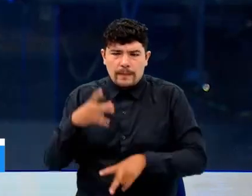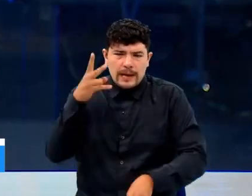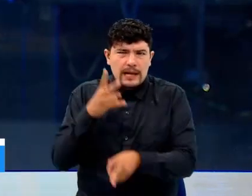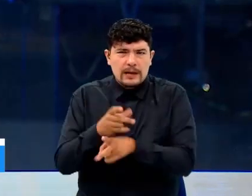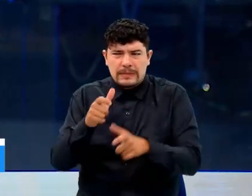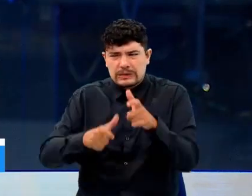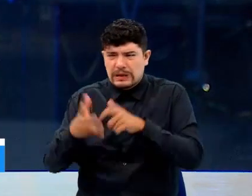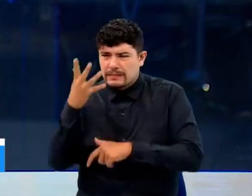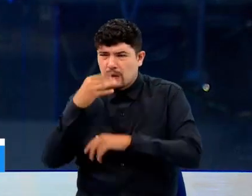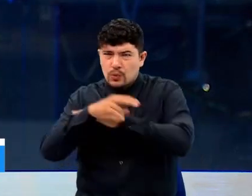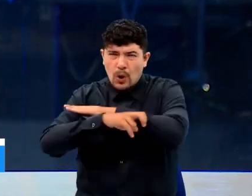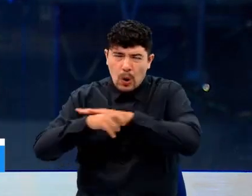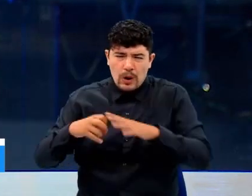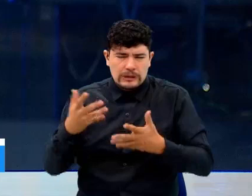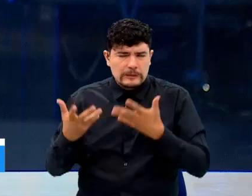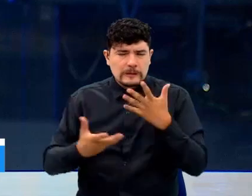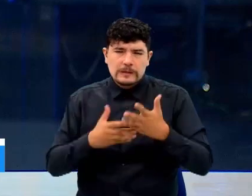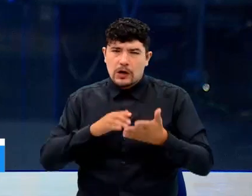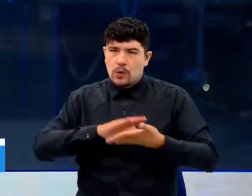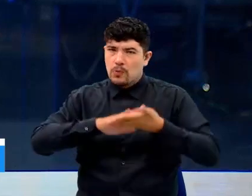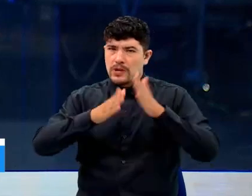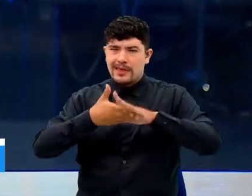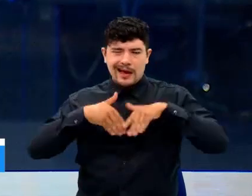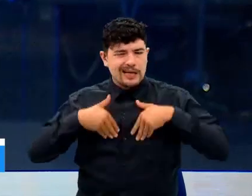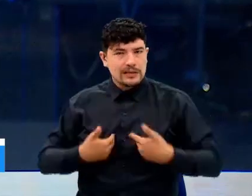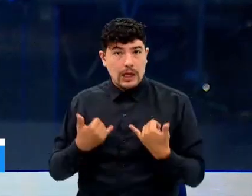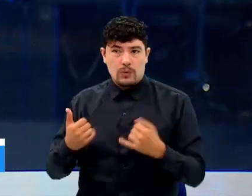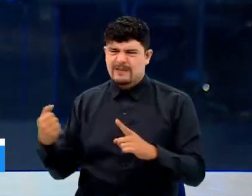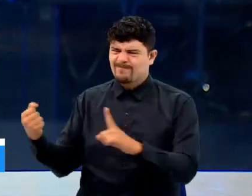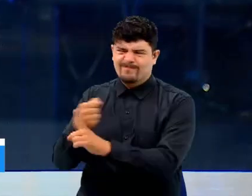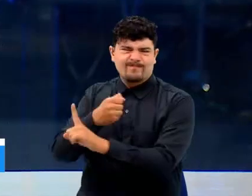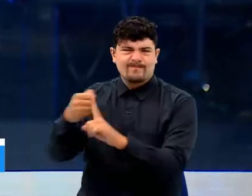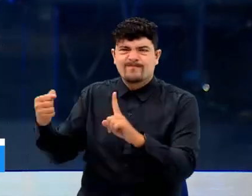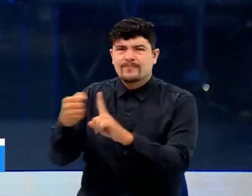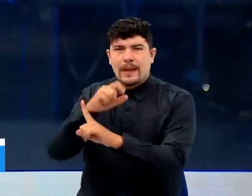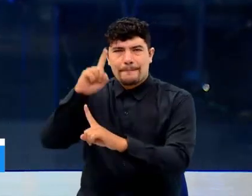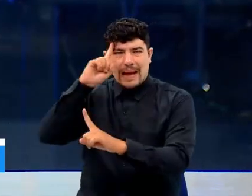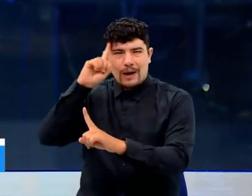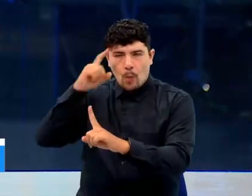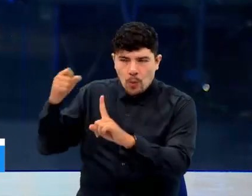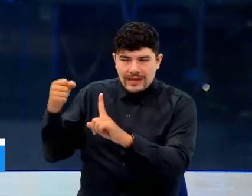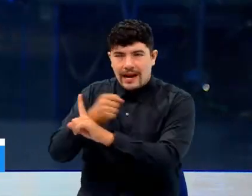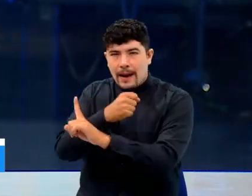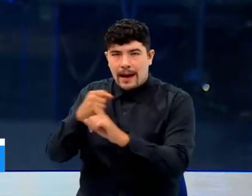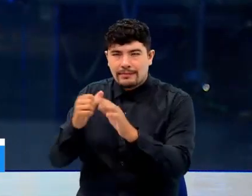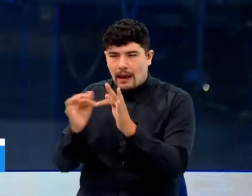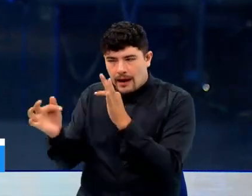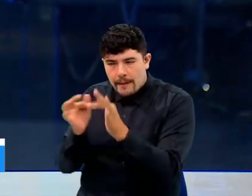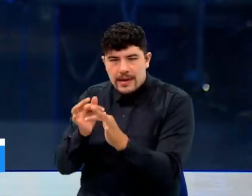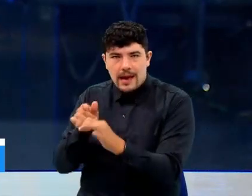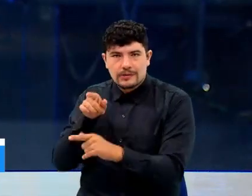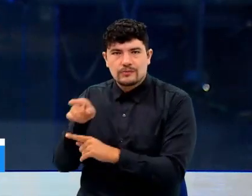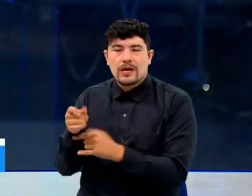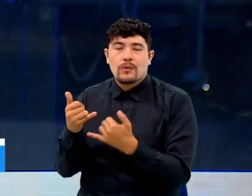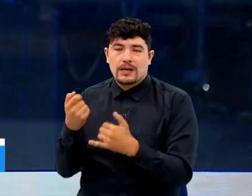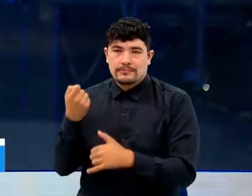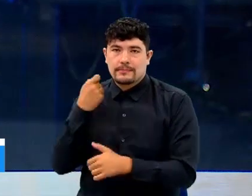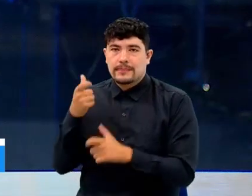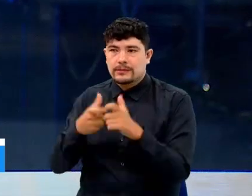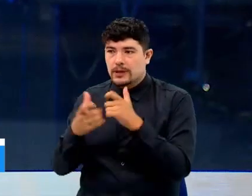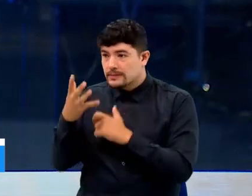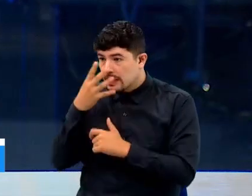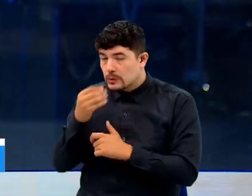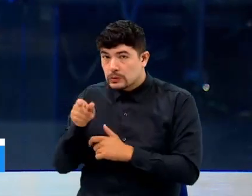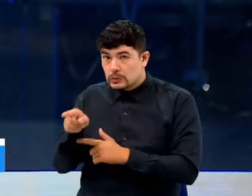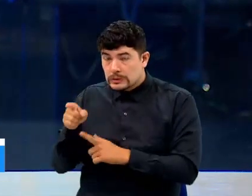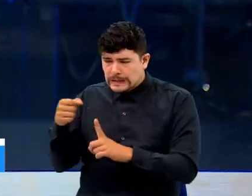de Santander donde se han registrado casos de delincuencia presuntos delincuentes han sido Víctimas de esta situación y las últimas horas se conoció un